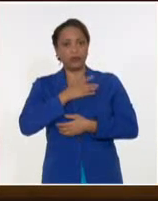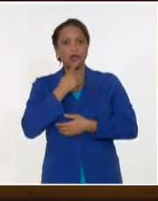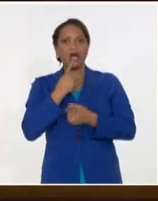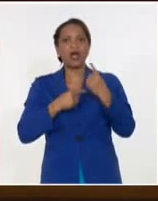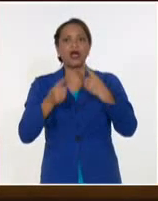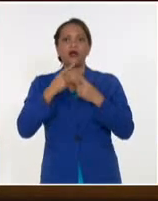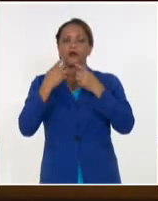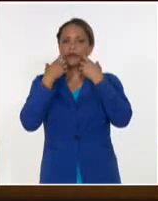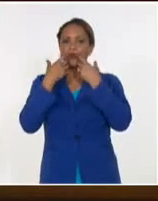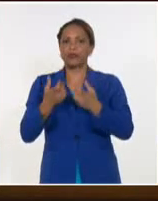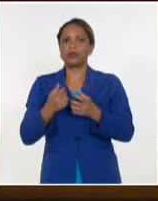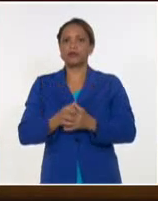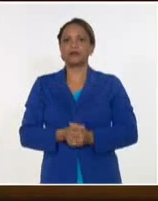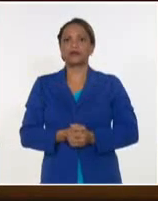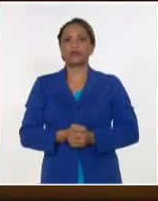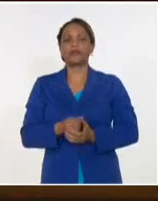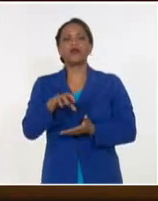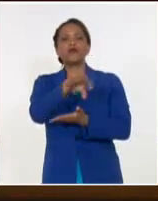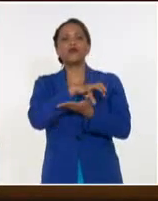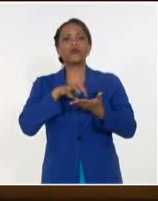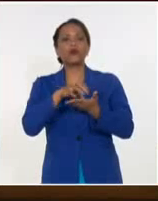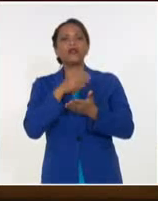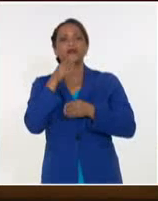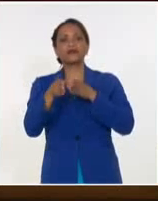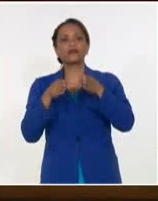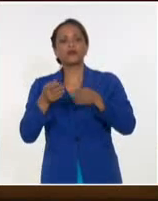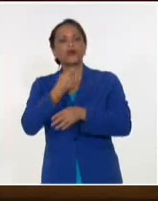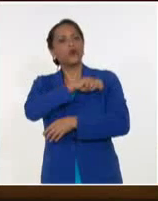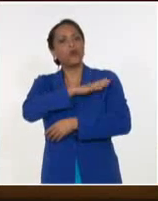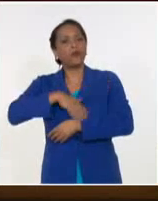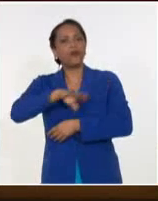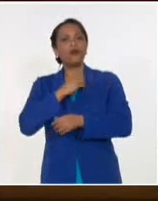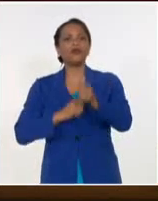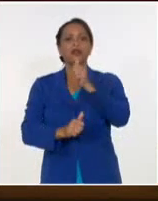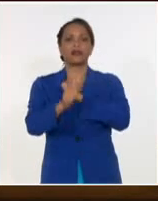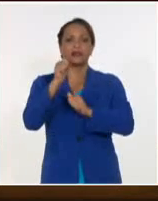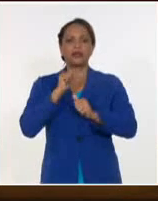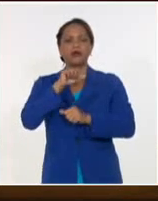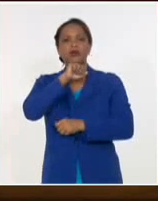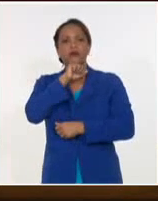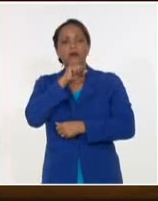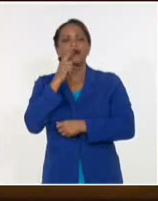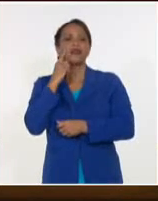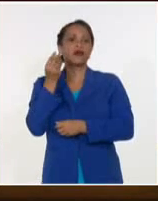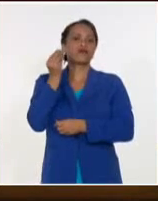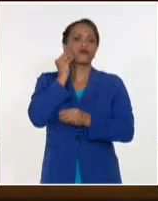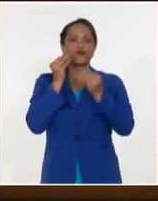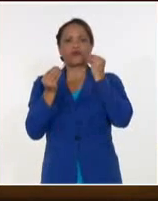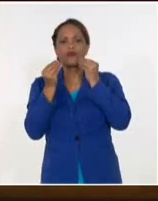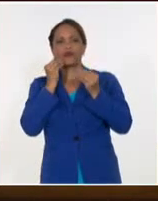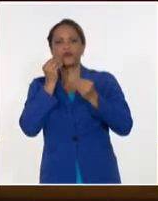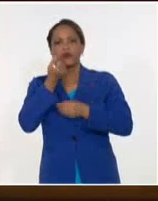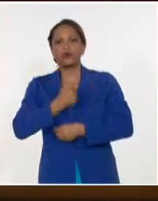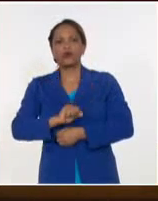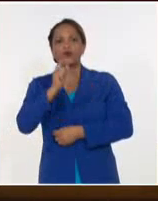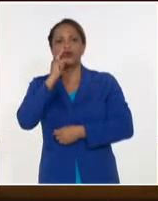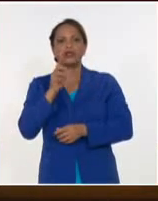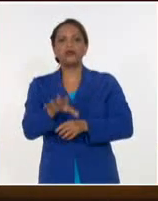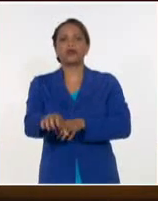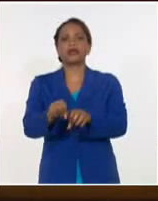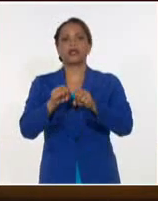tienen una tumba a la que acudir, un pueblo al que volver, una madre a la cual besar, un niño a quien